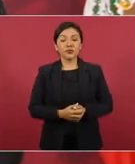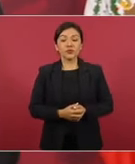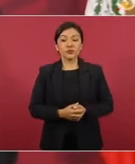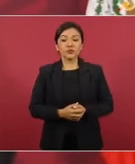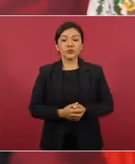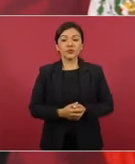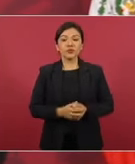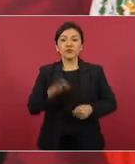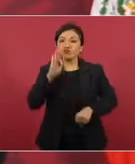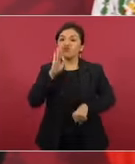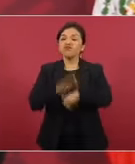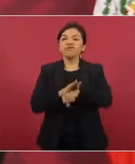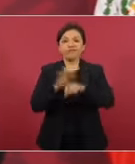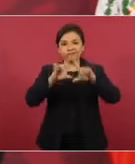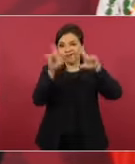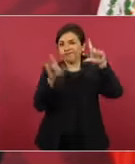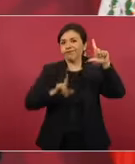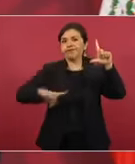patriota,